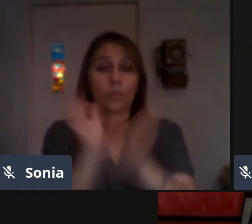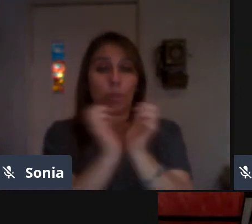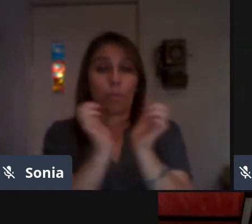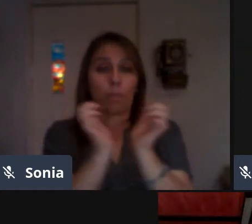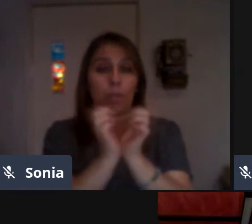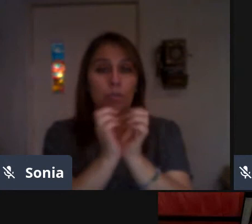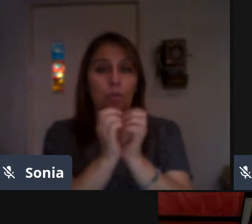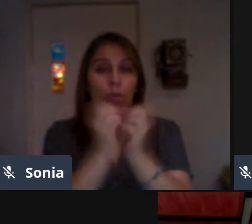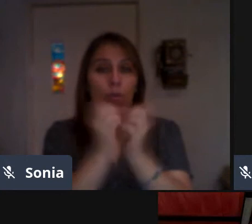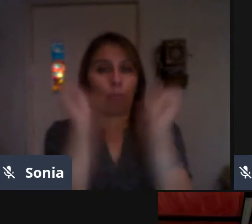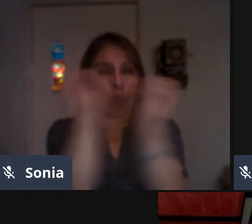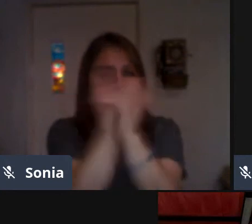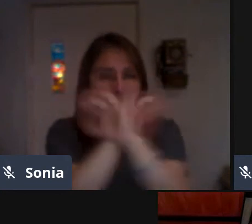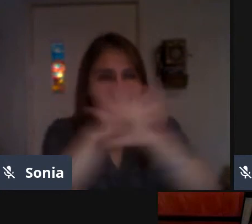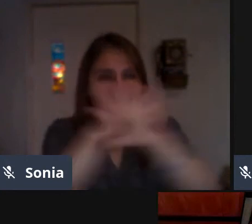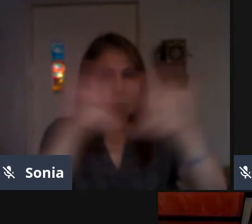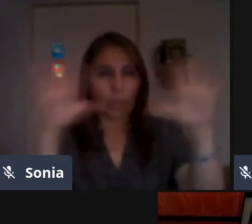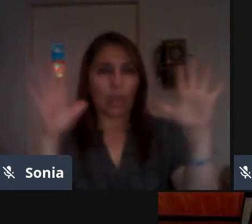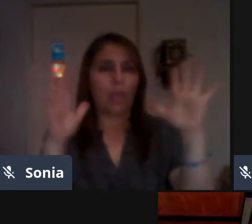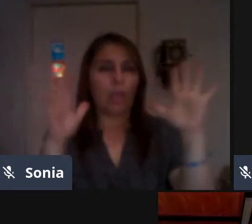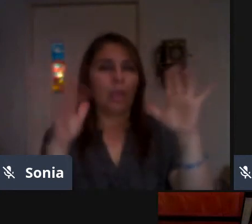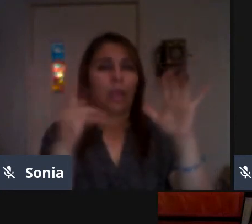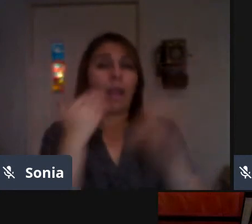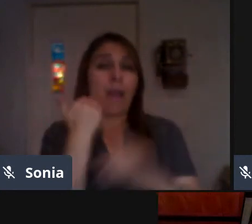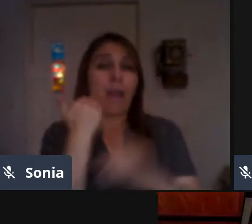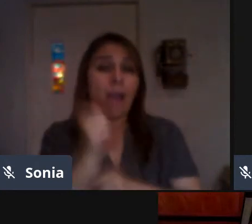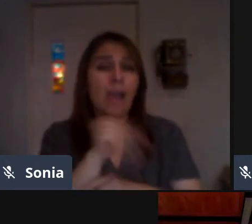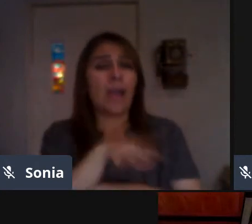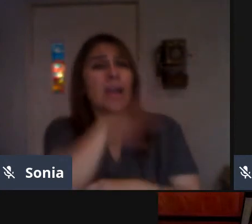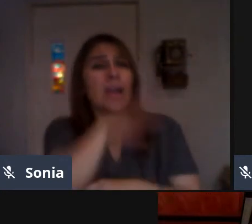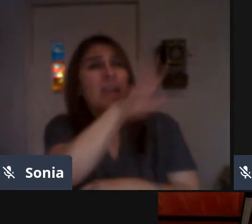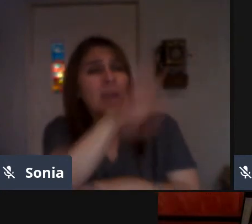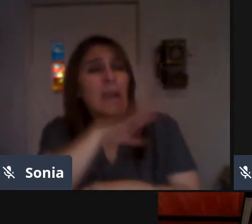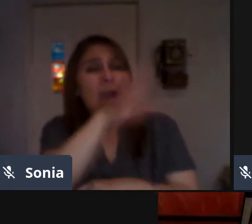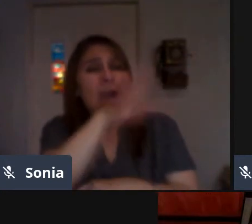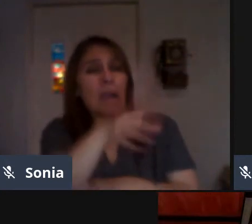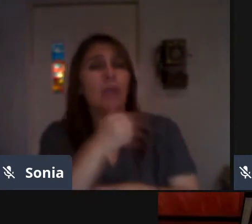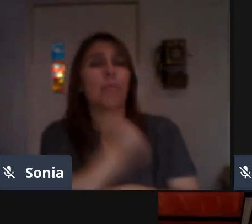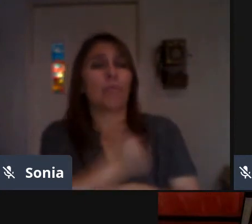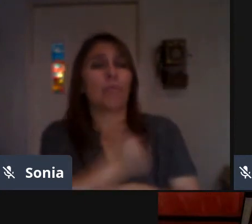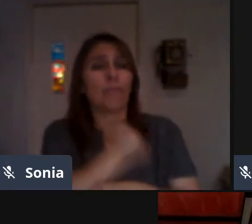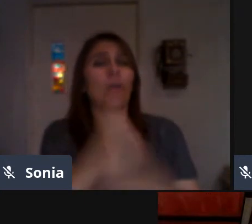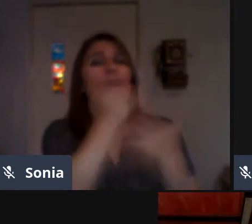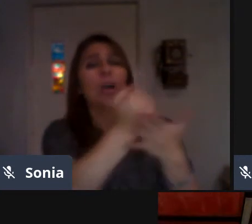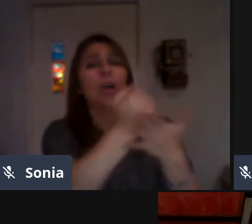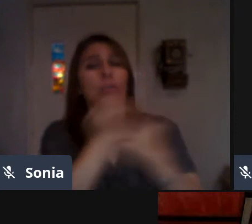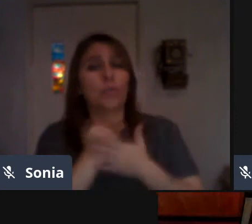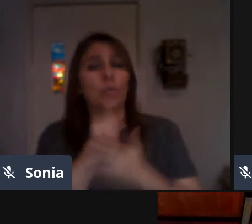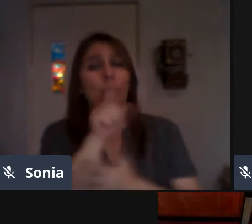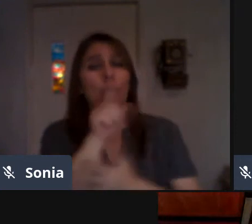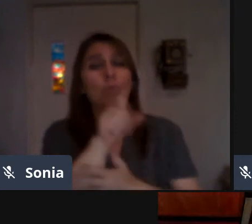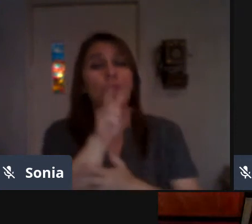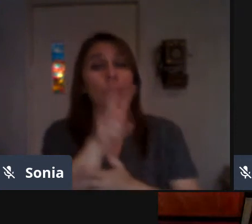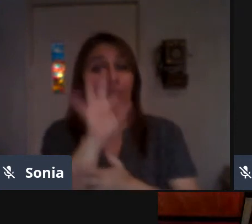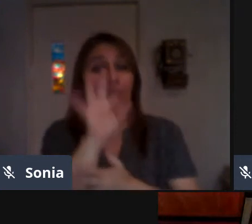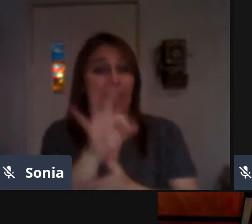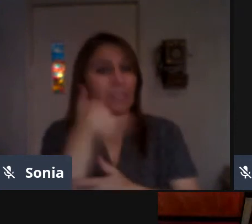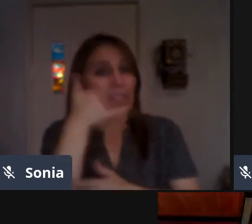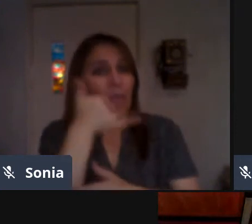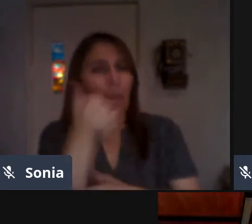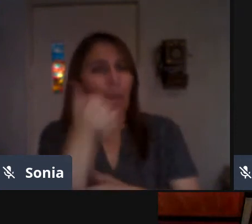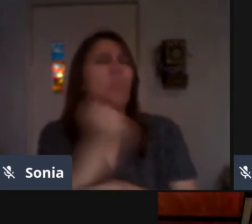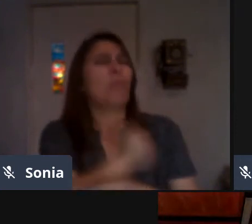a gritos una central de emergencia 123 que le ayudaran